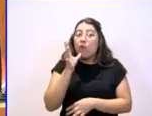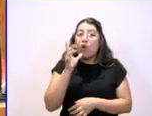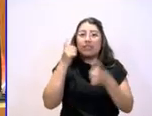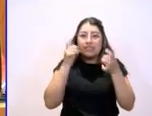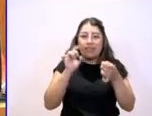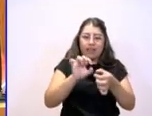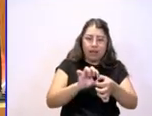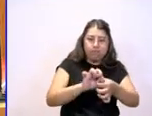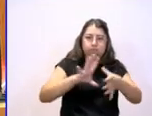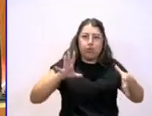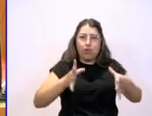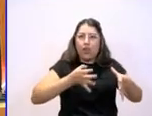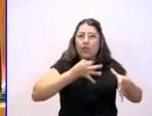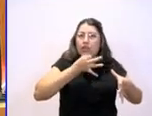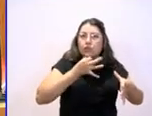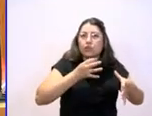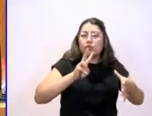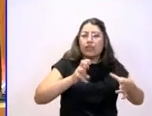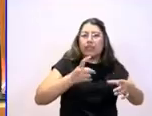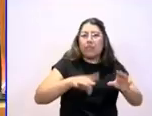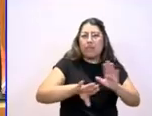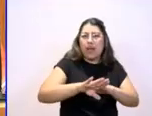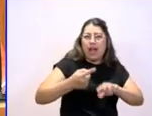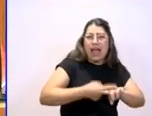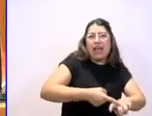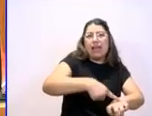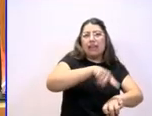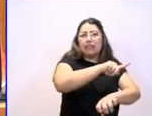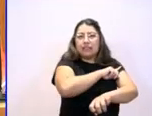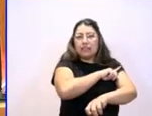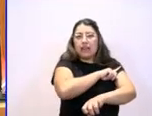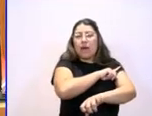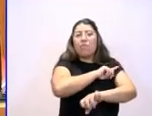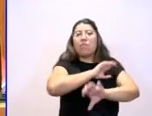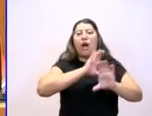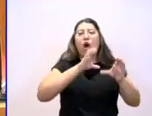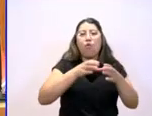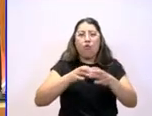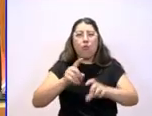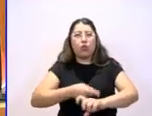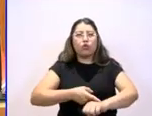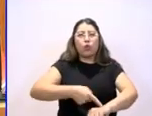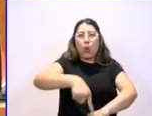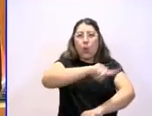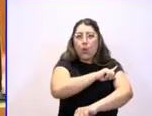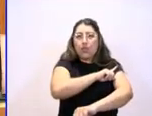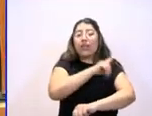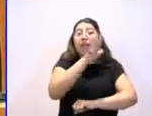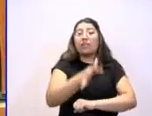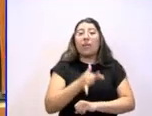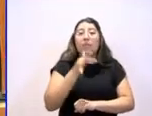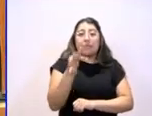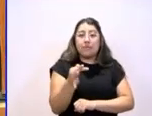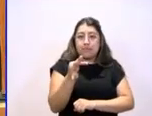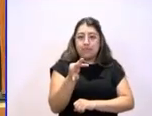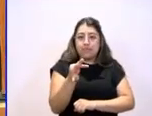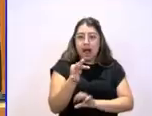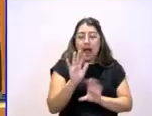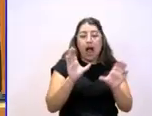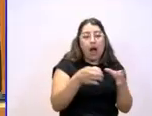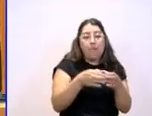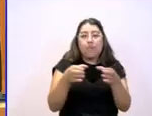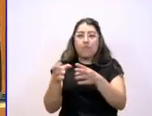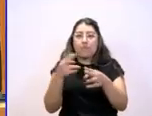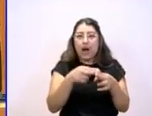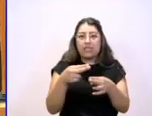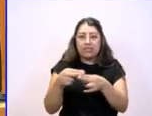del discurso, por un lado, de esa extrema derecha, de los partidos ultras, pero también de sus propios partidos, de su